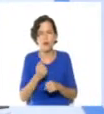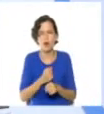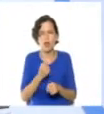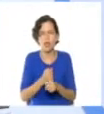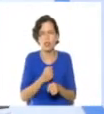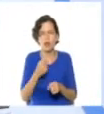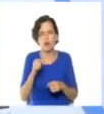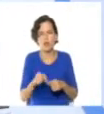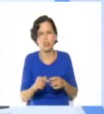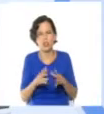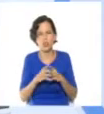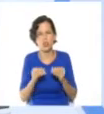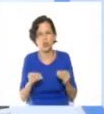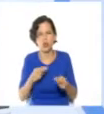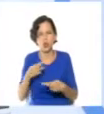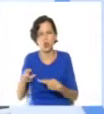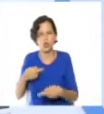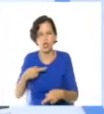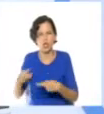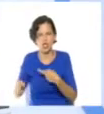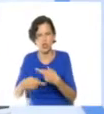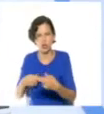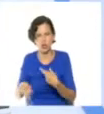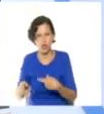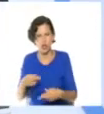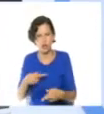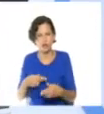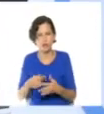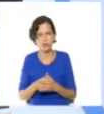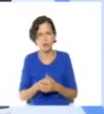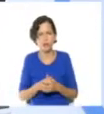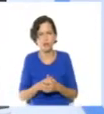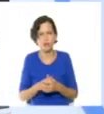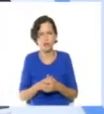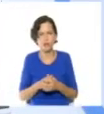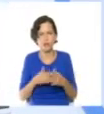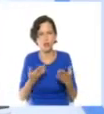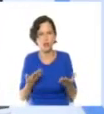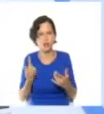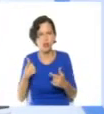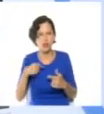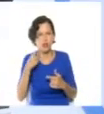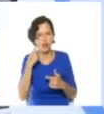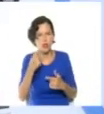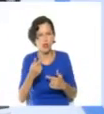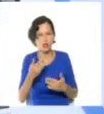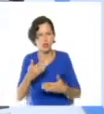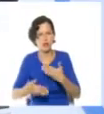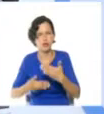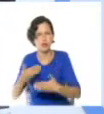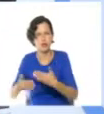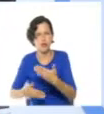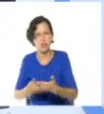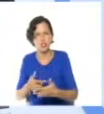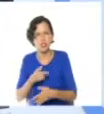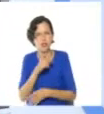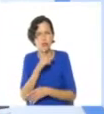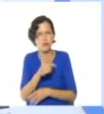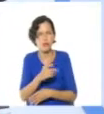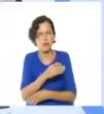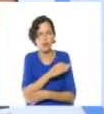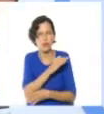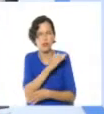trabajar aquí todo lo relacionado con el efecto que produce ese daño